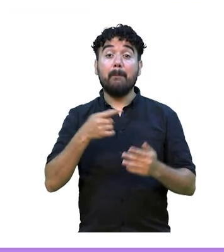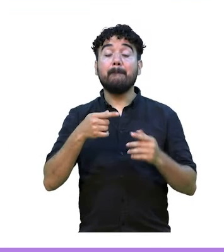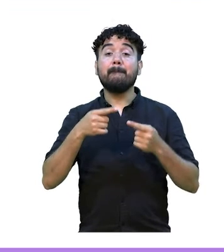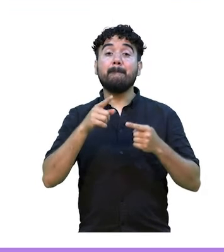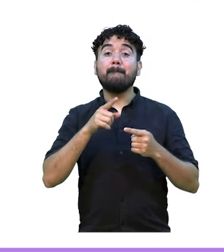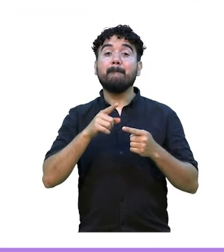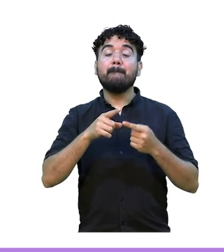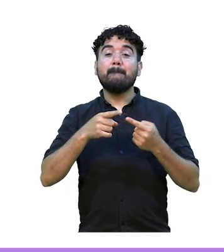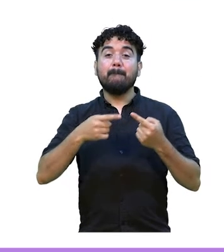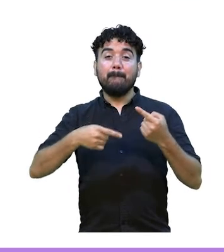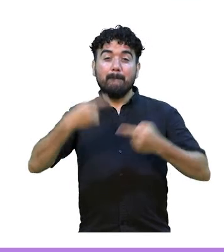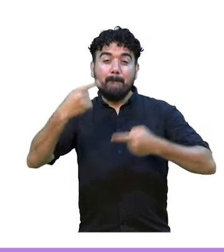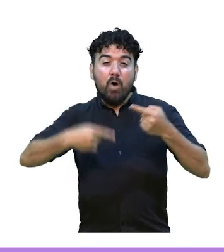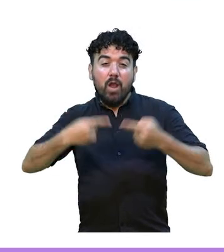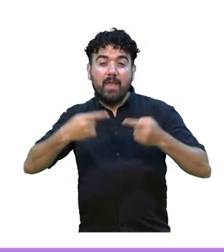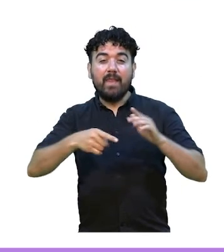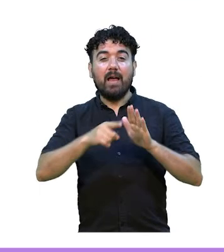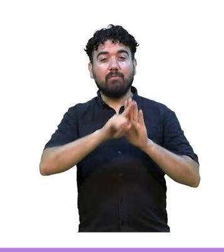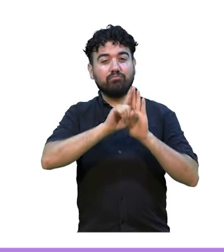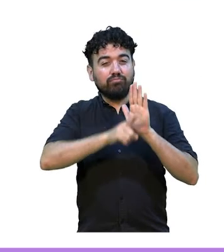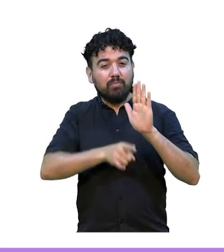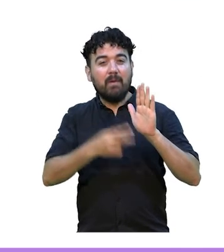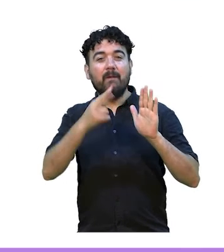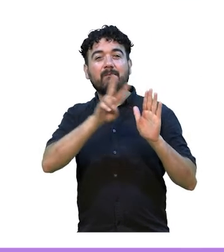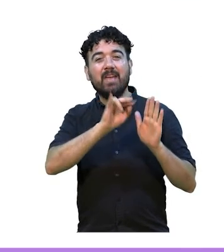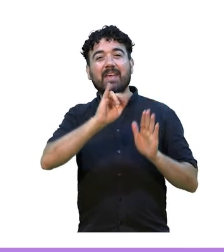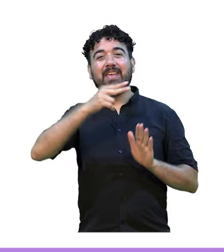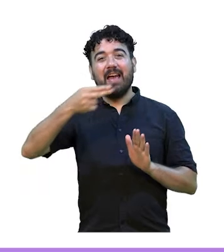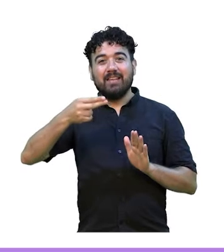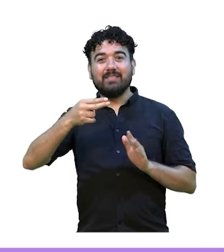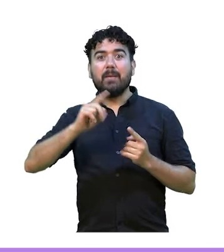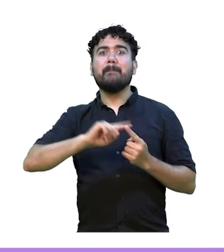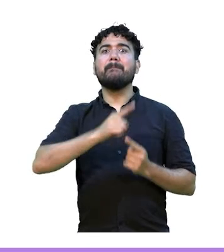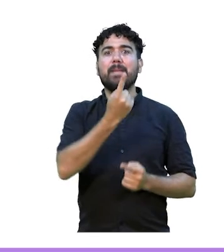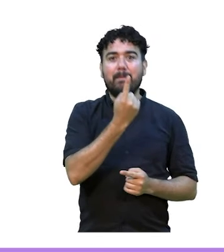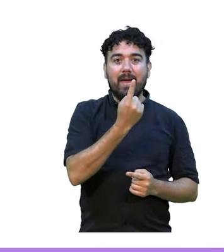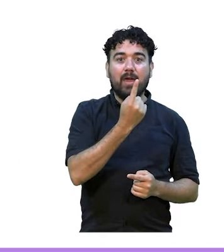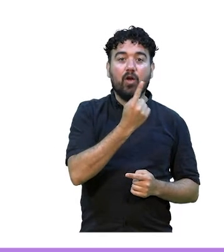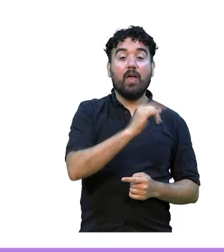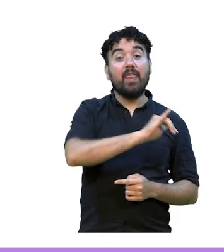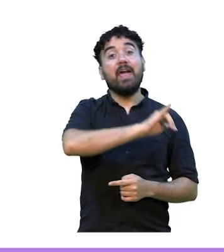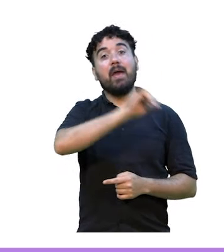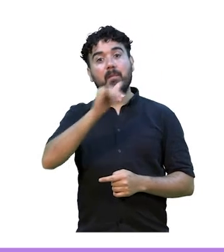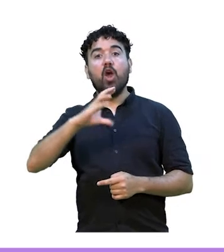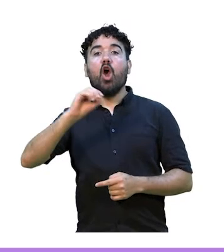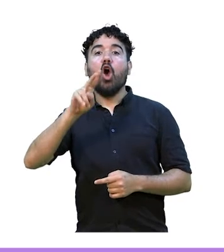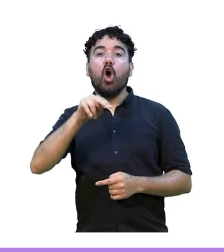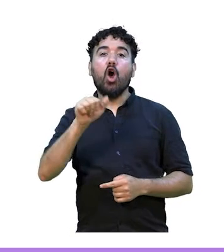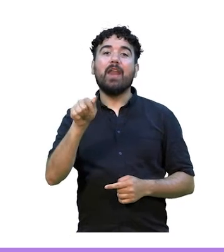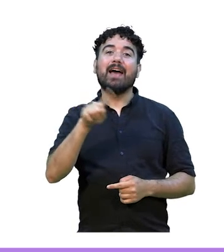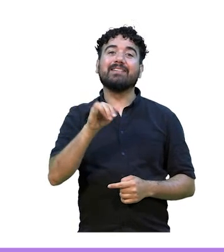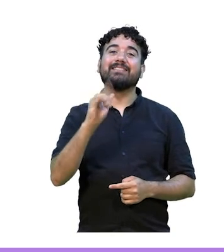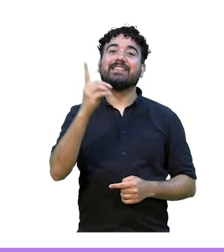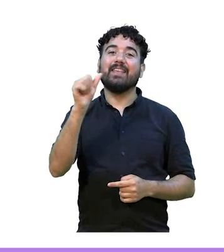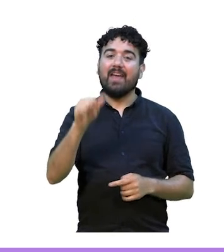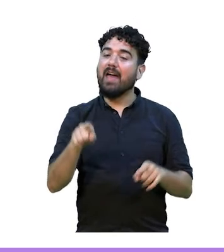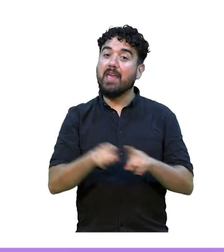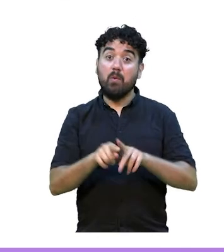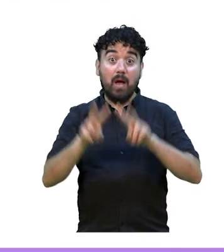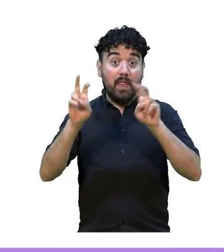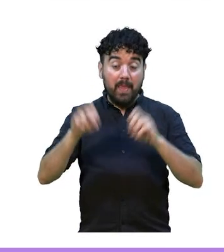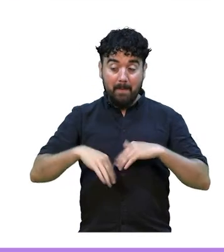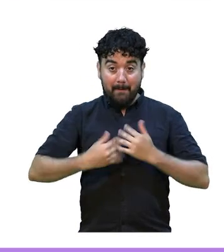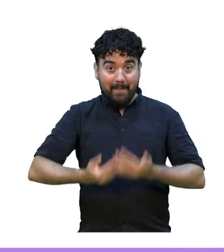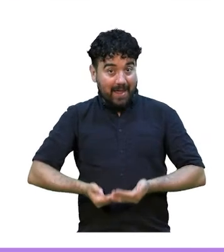En Chile, las políticas de VIH son previas en la sociedad civil y después se creó la CONACYDA. Lo mismo ocurre en el caso de